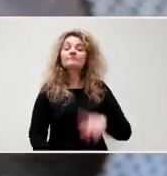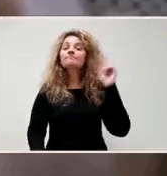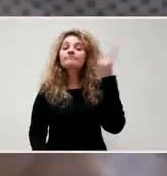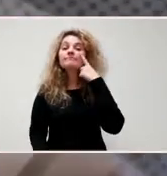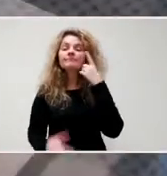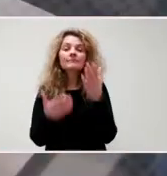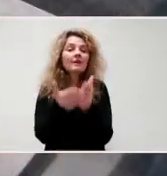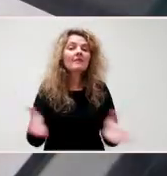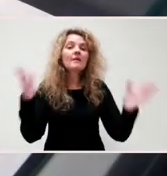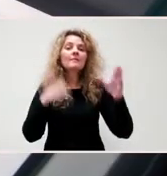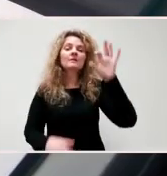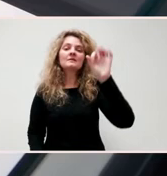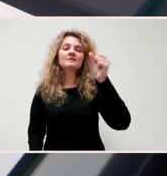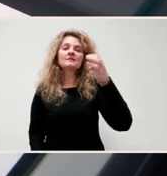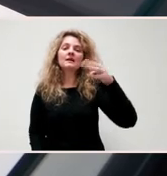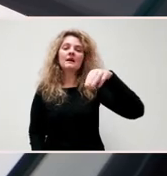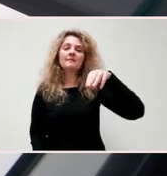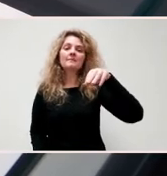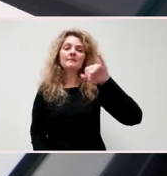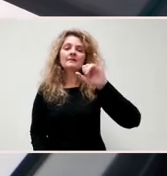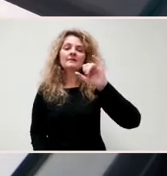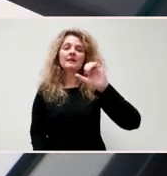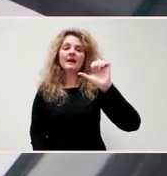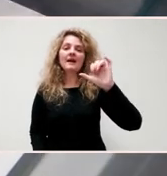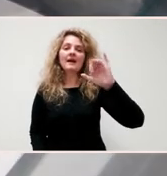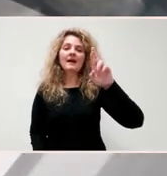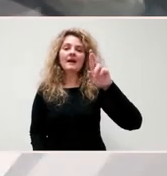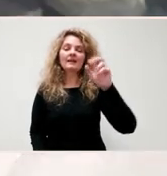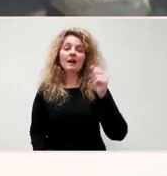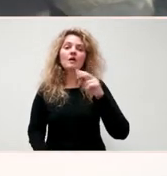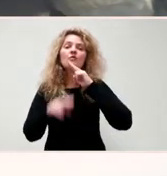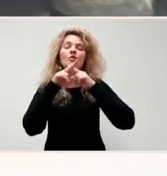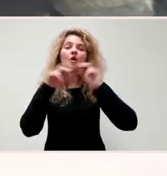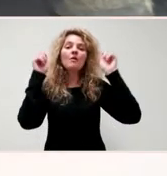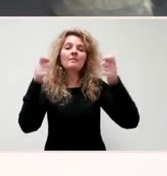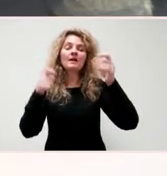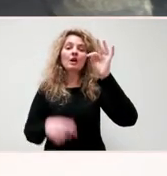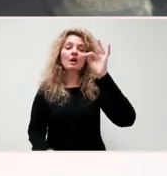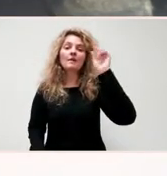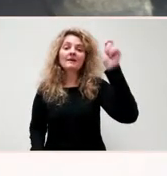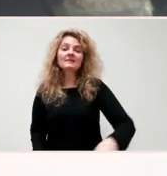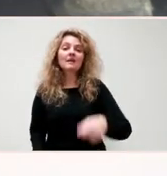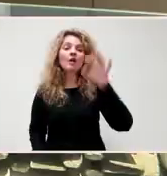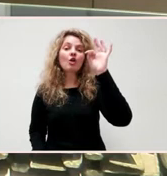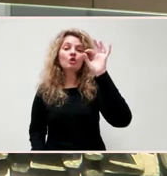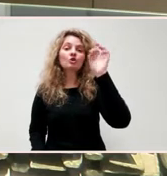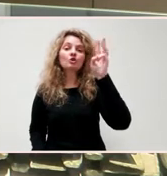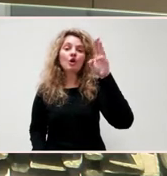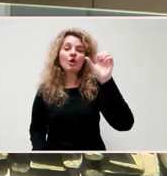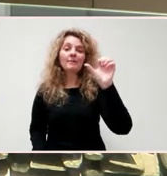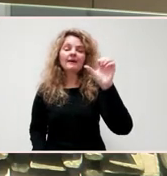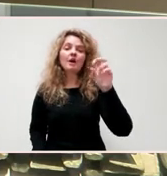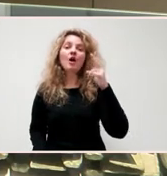O que se atopou no depósito de Samieira foron machados de tope e dous anéis. Isto